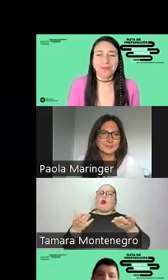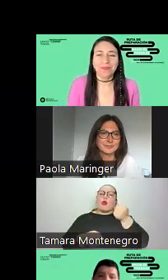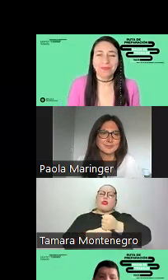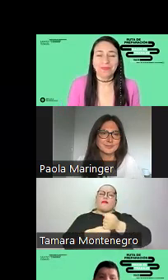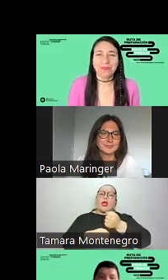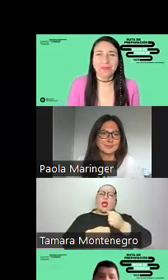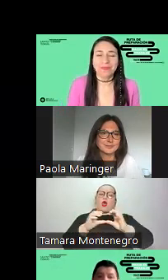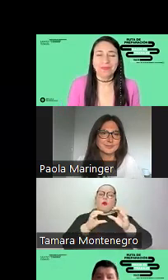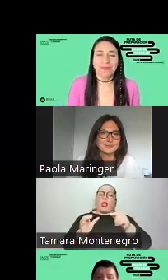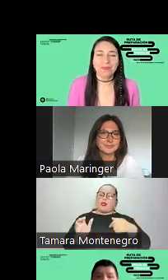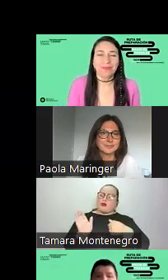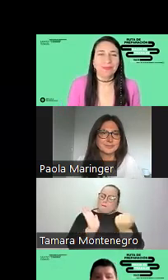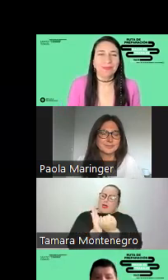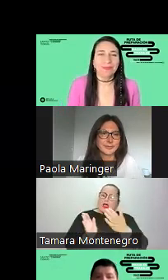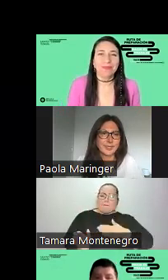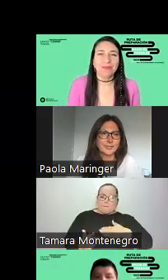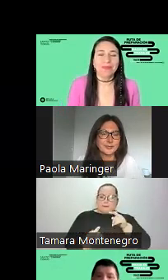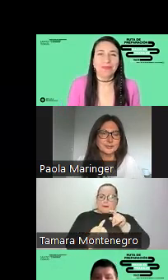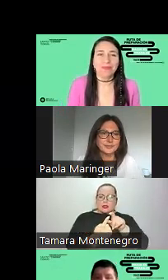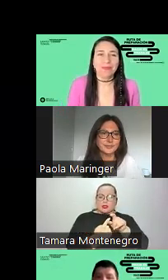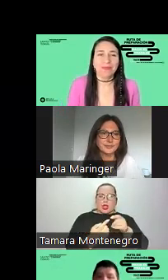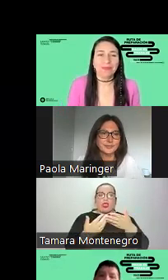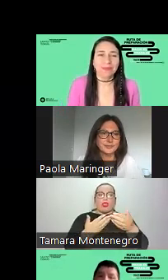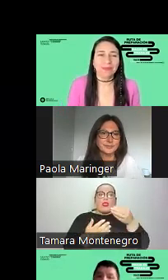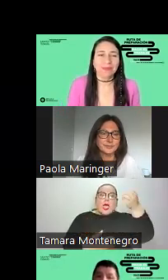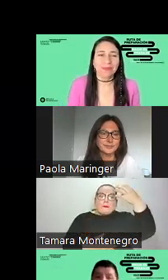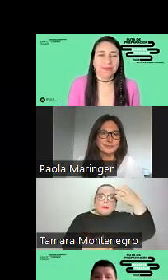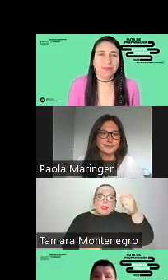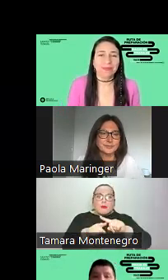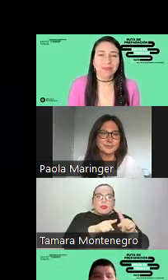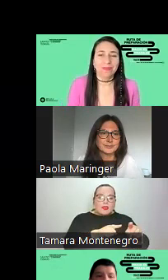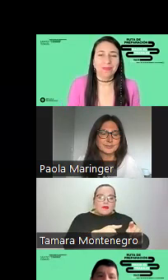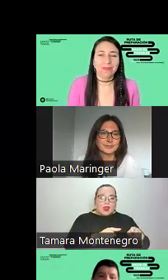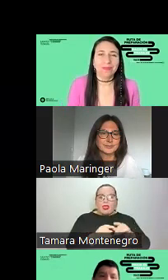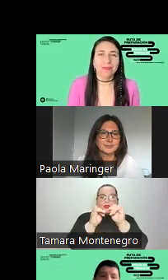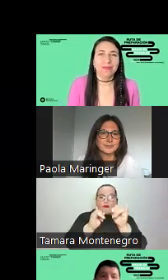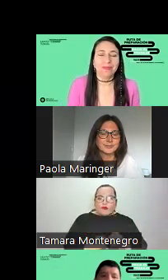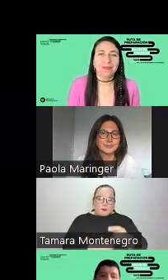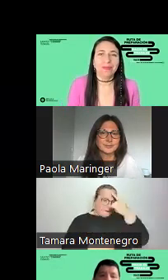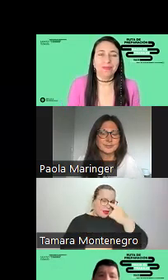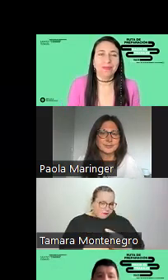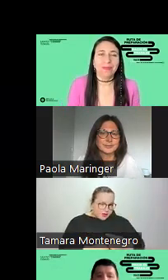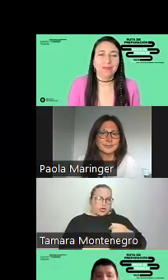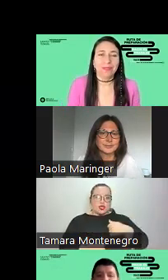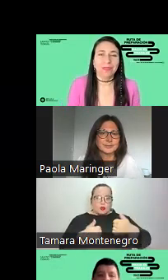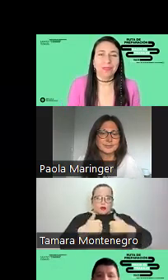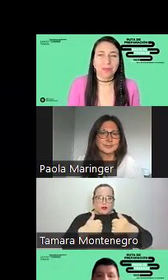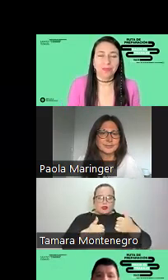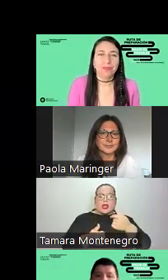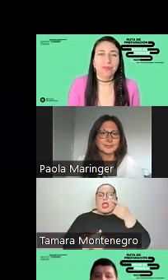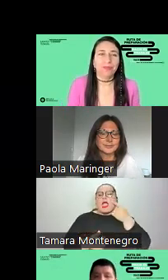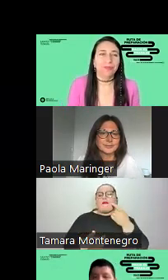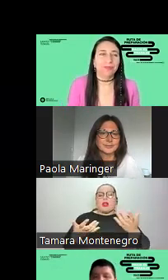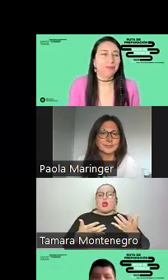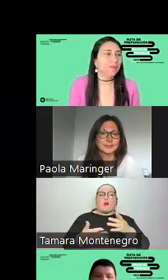marca personal?, donde aprenderemos los diferentes elementos del perfil profesional y personal para tu propuesta de valor, tus preferencias